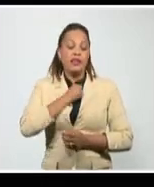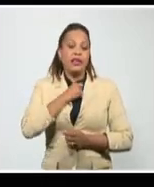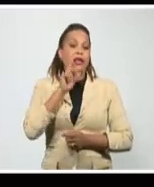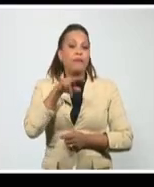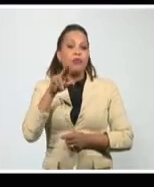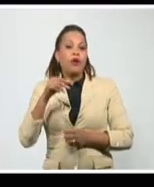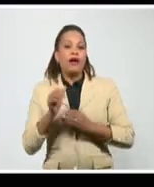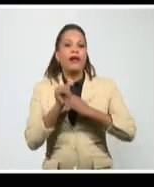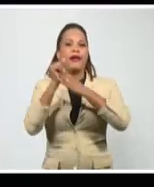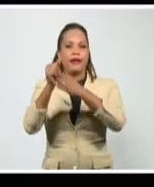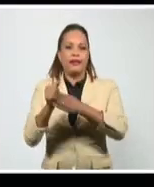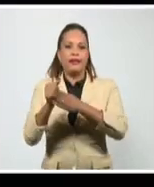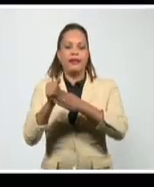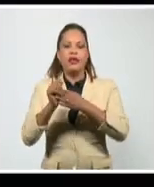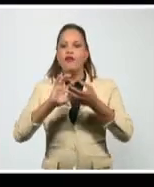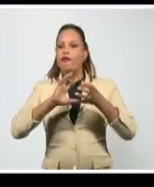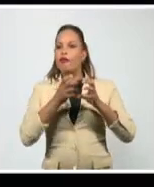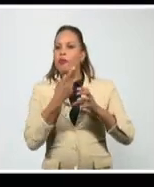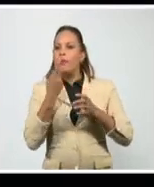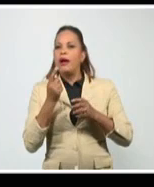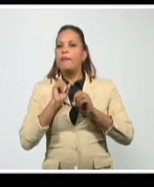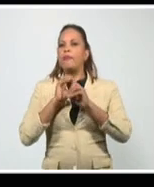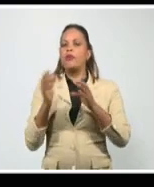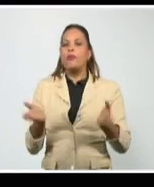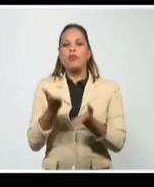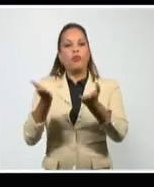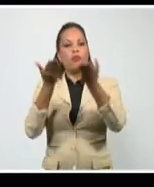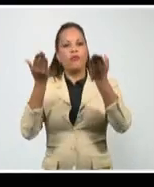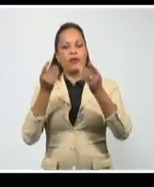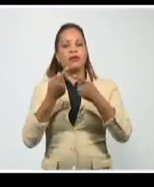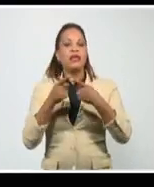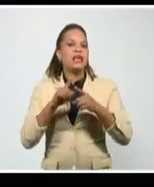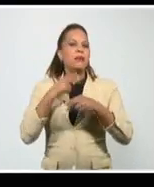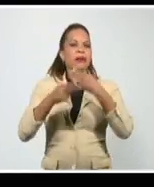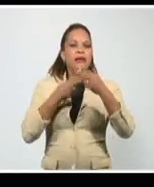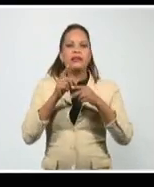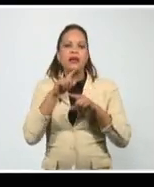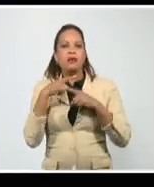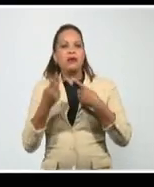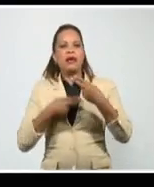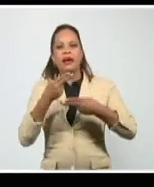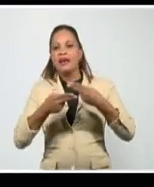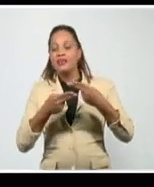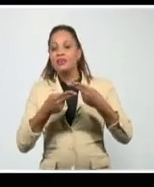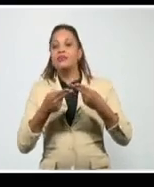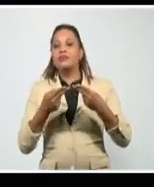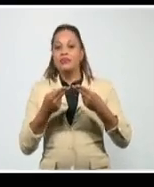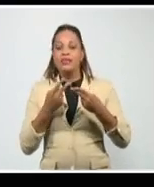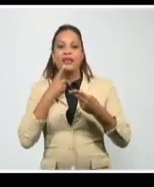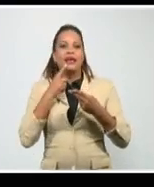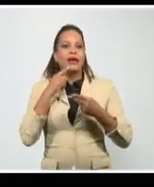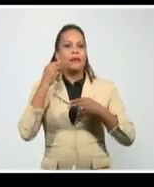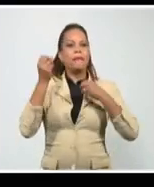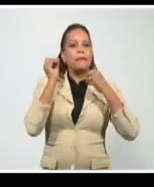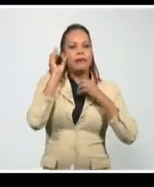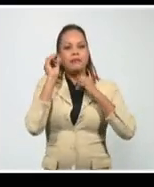necesitan formarlos, necesitan promoverlos, y para poder hacerlo han tenido que implementar planes,